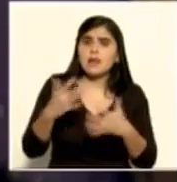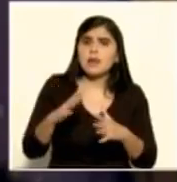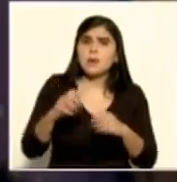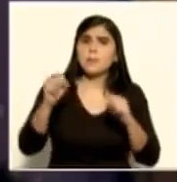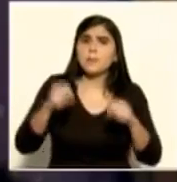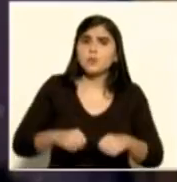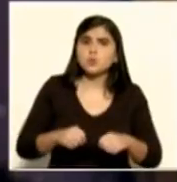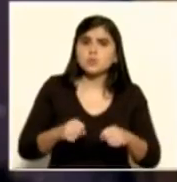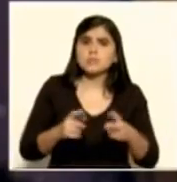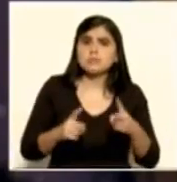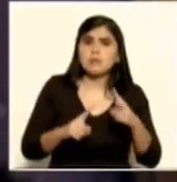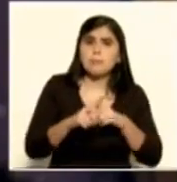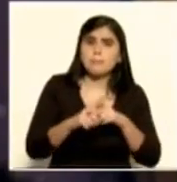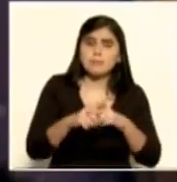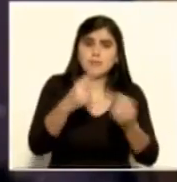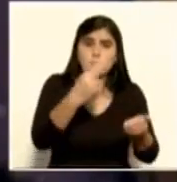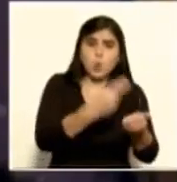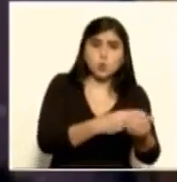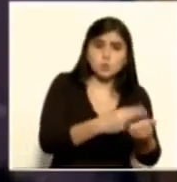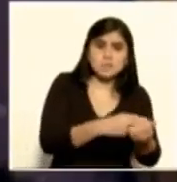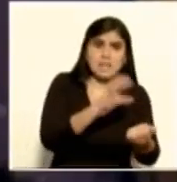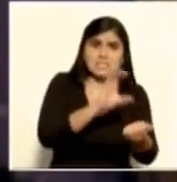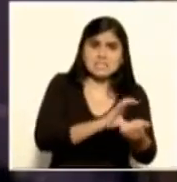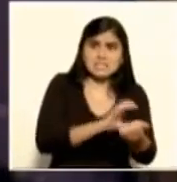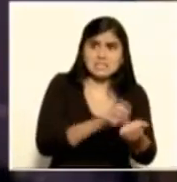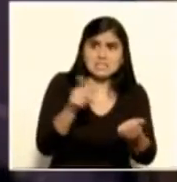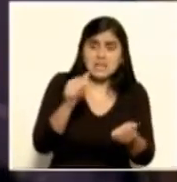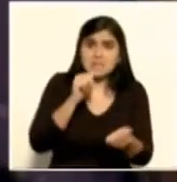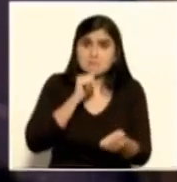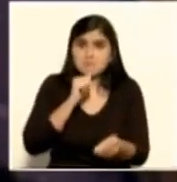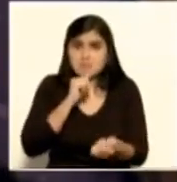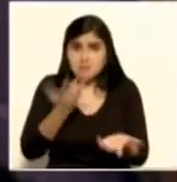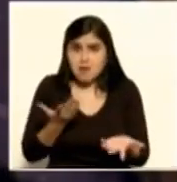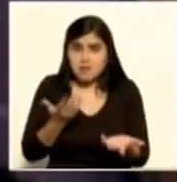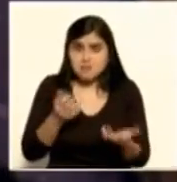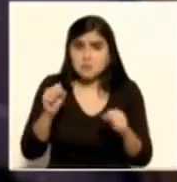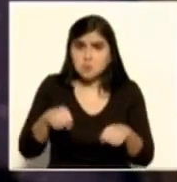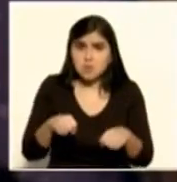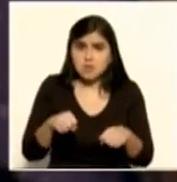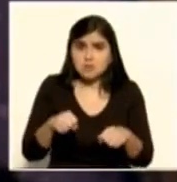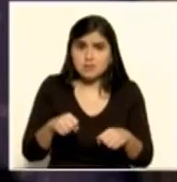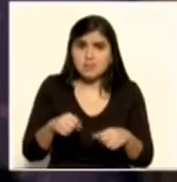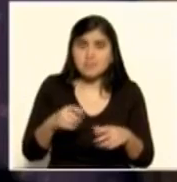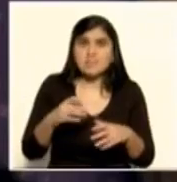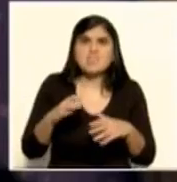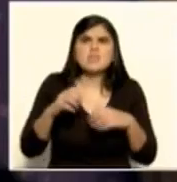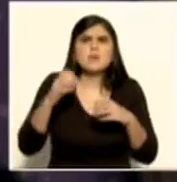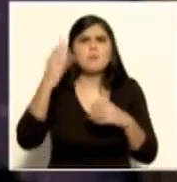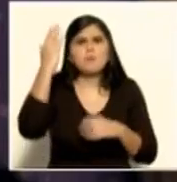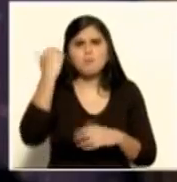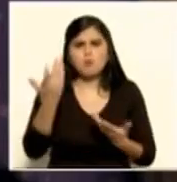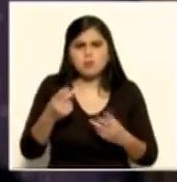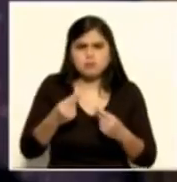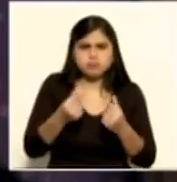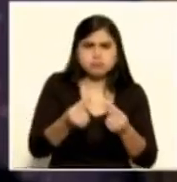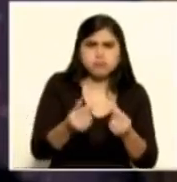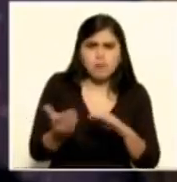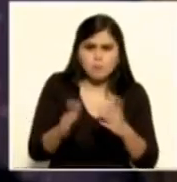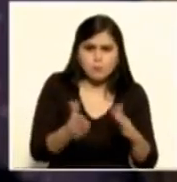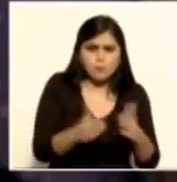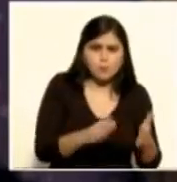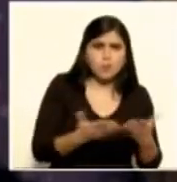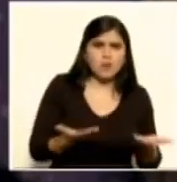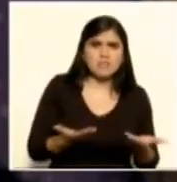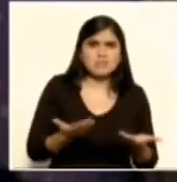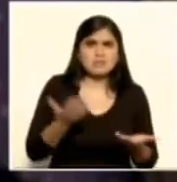los hospitales y clínicas del sector privado? ¿Y a qué atribuye la rapidez con que se han producido las más recientes muertes, don